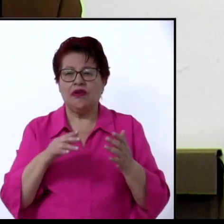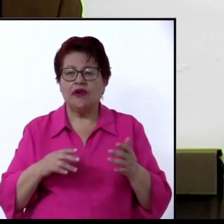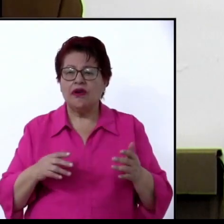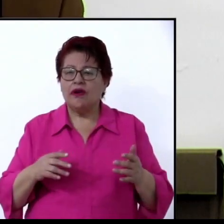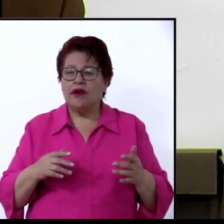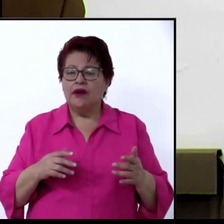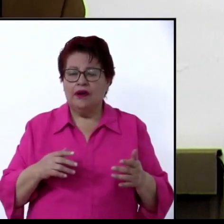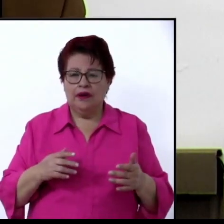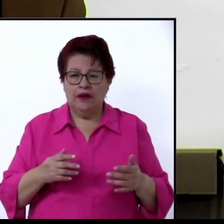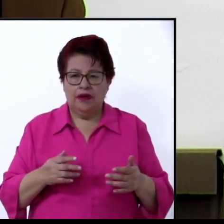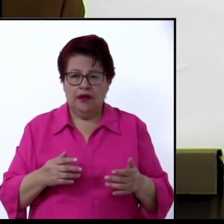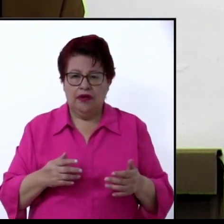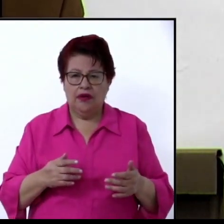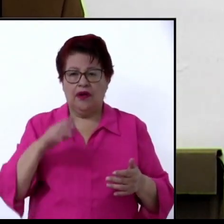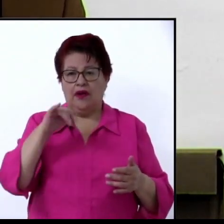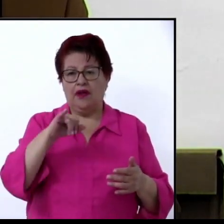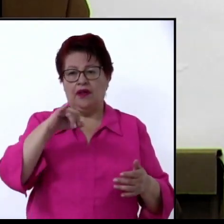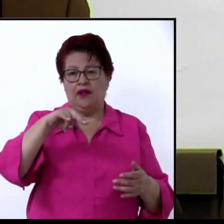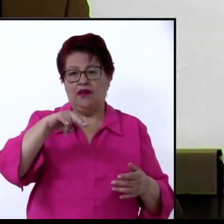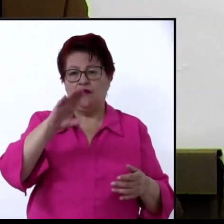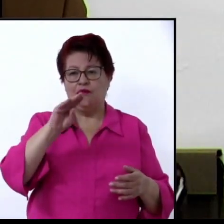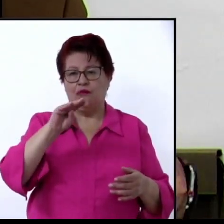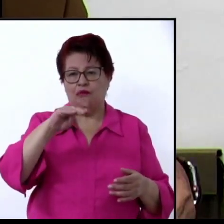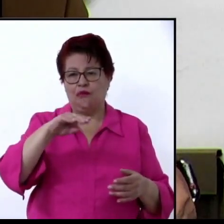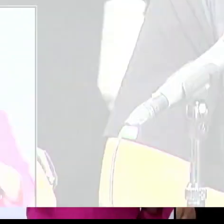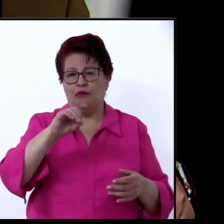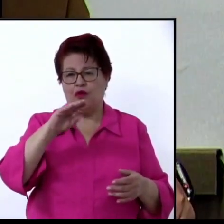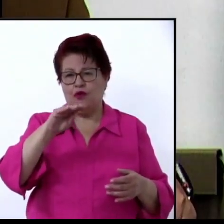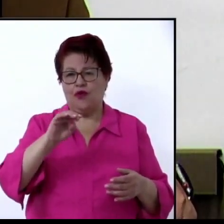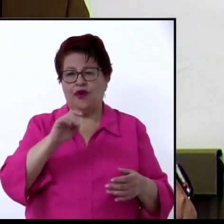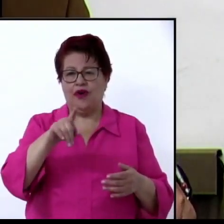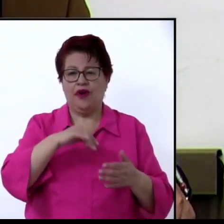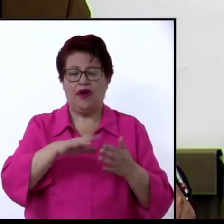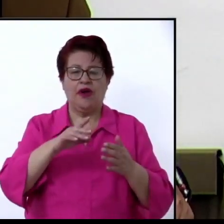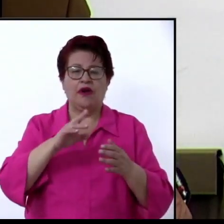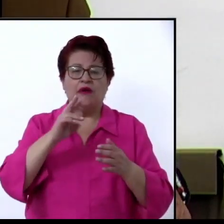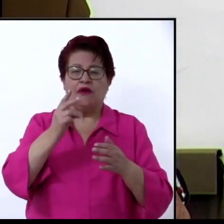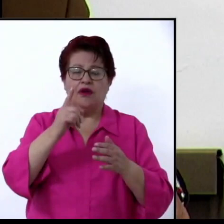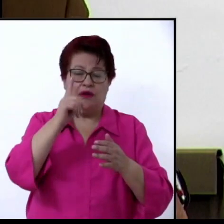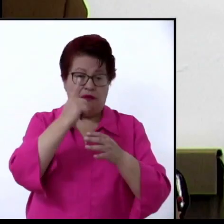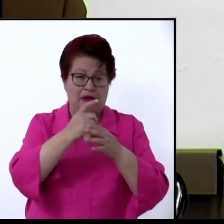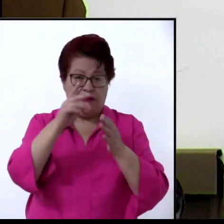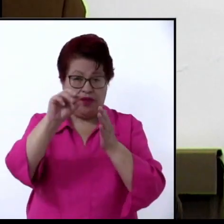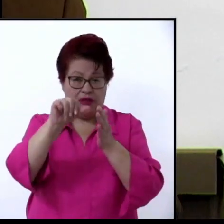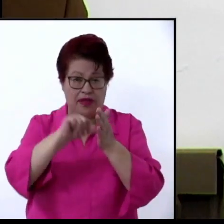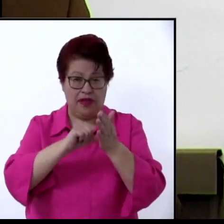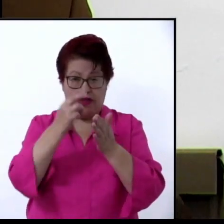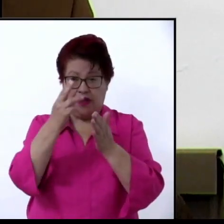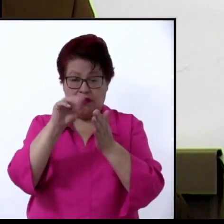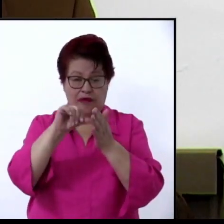lo he mencionado, la ENOE reporta que al tercer trimestre del año 2023,